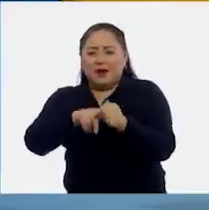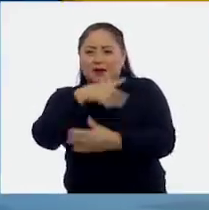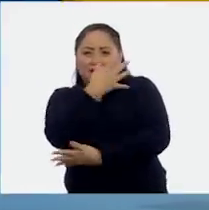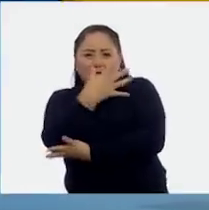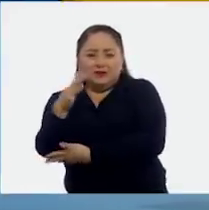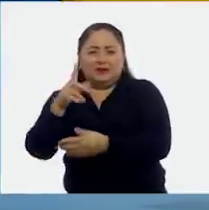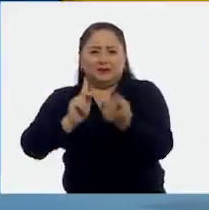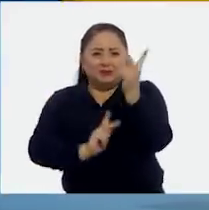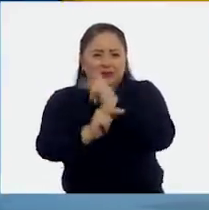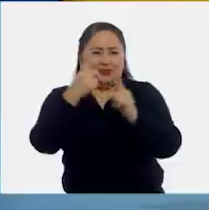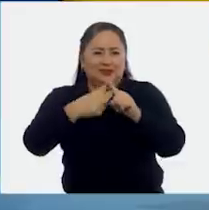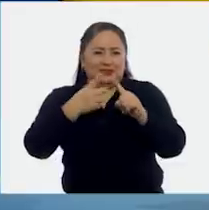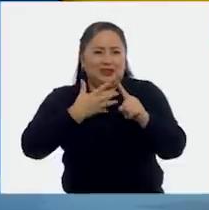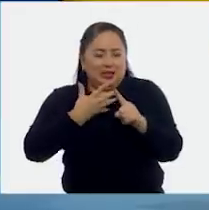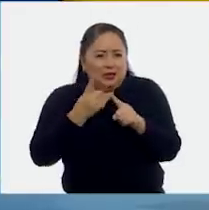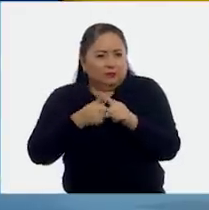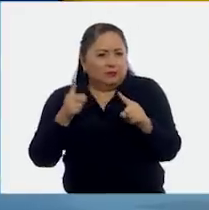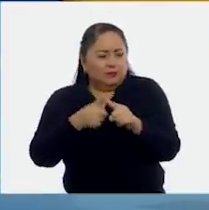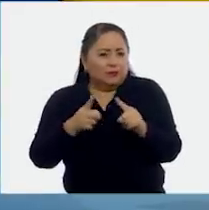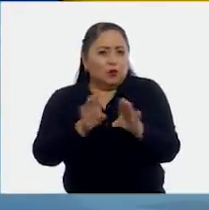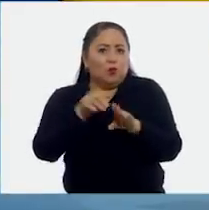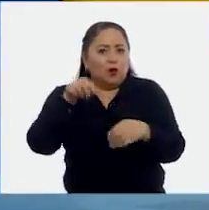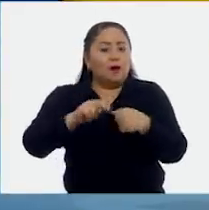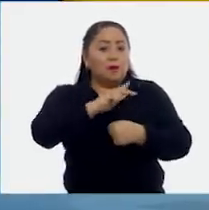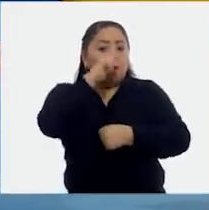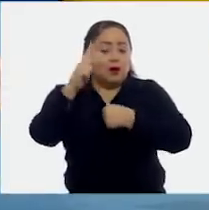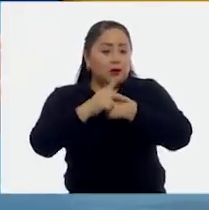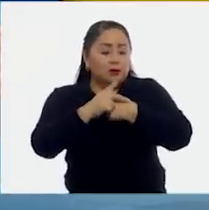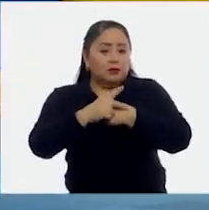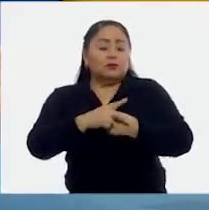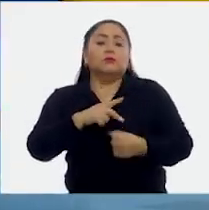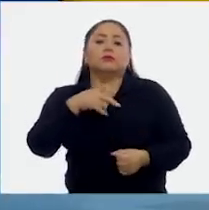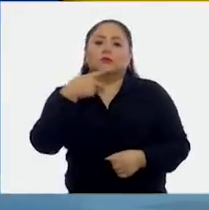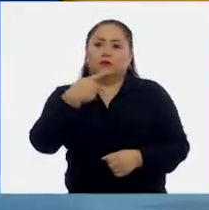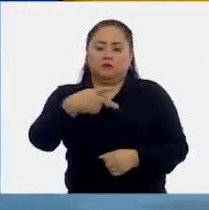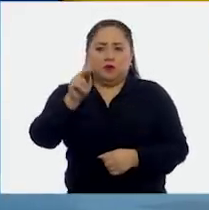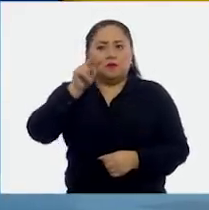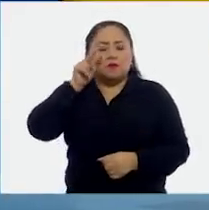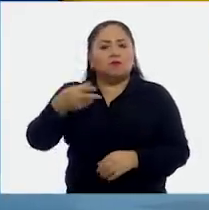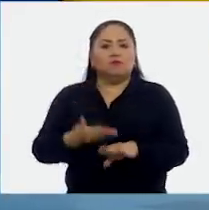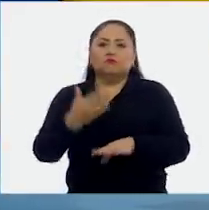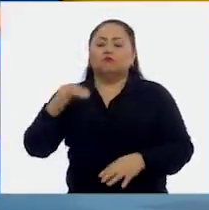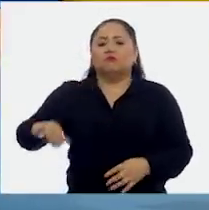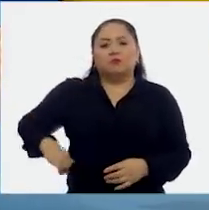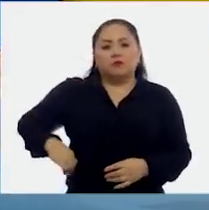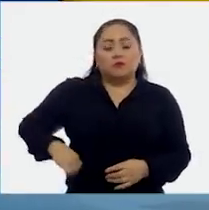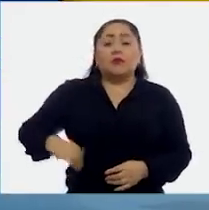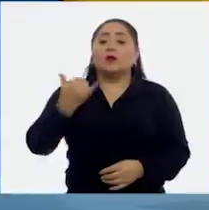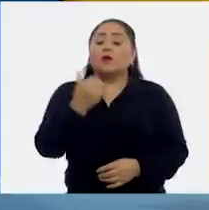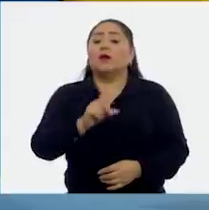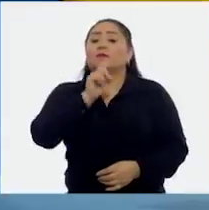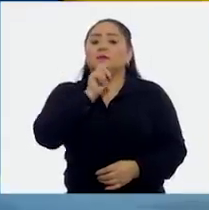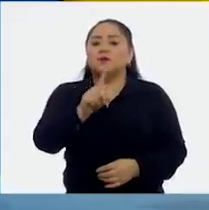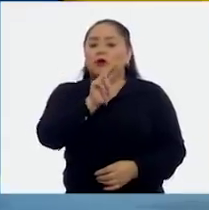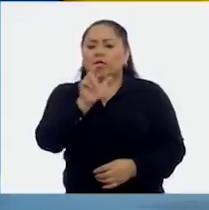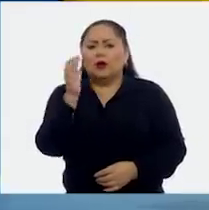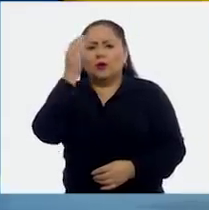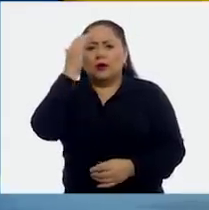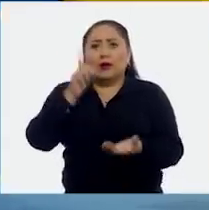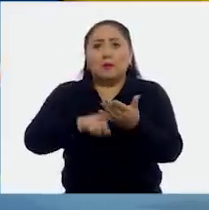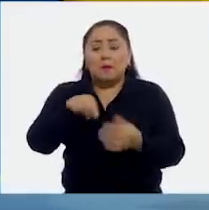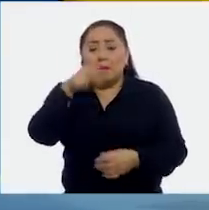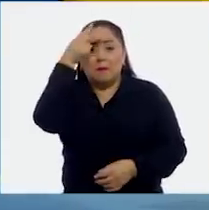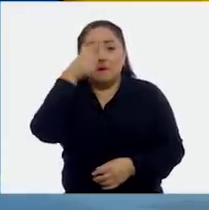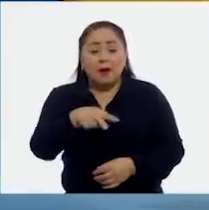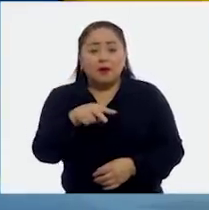ecosistemas que conforman la gran biodiversidad de nuestro país ha sido muy interesante. Y también reconocer que